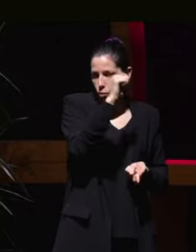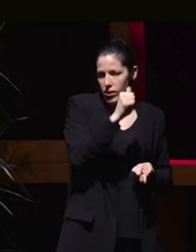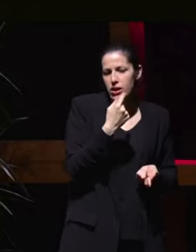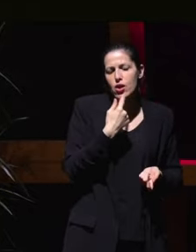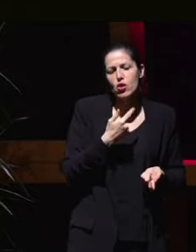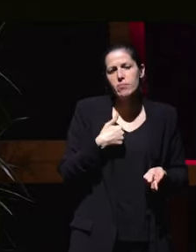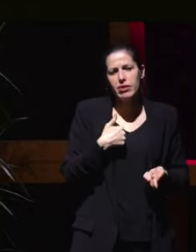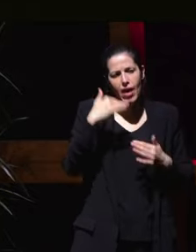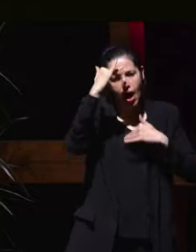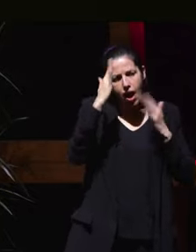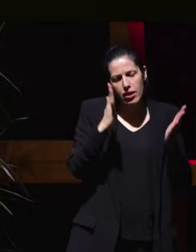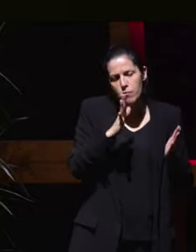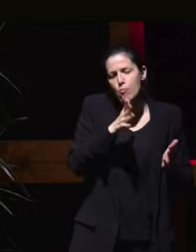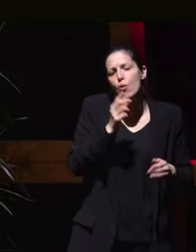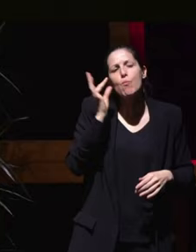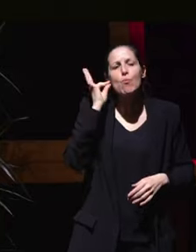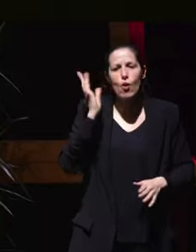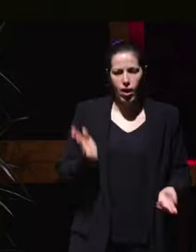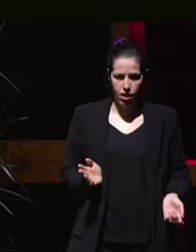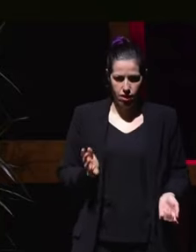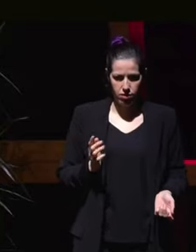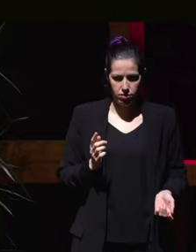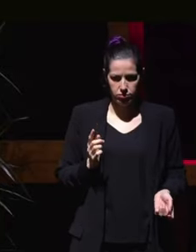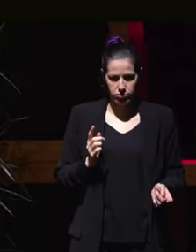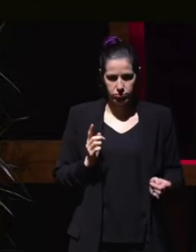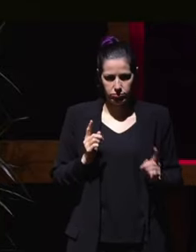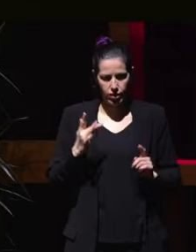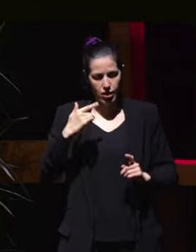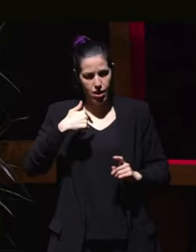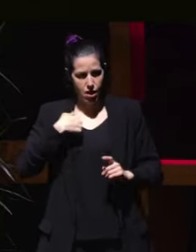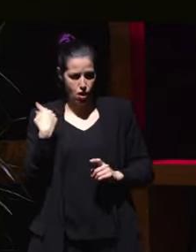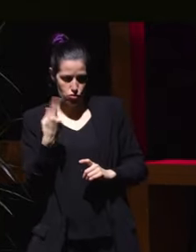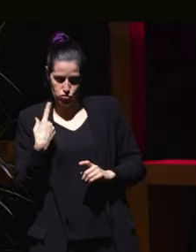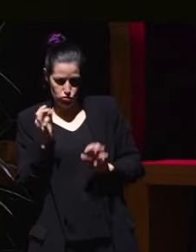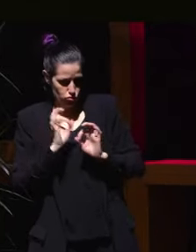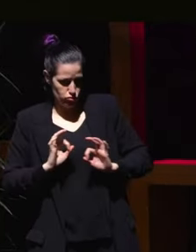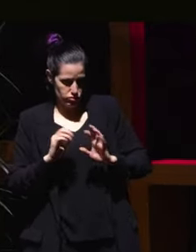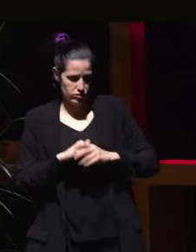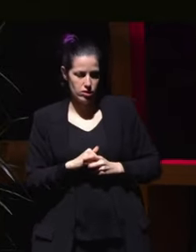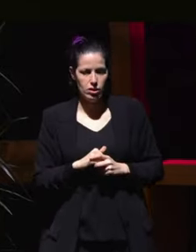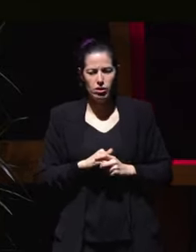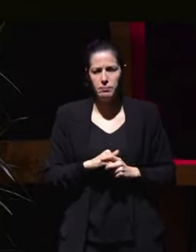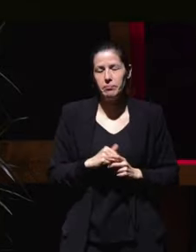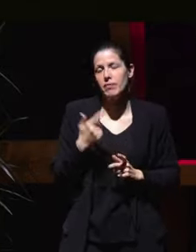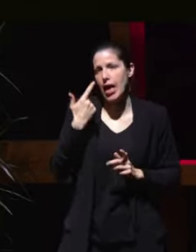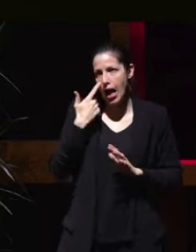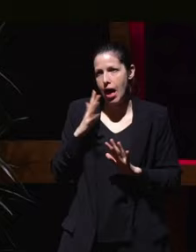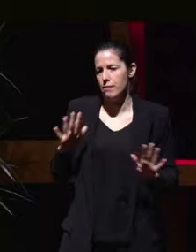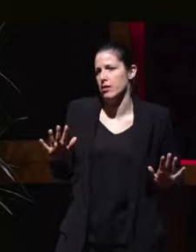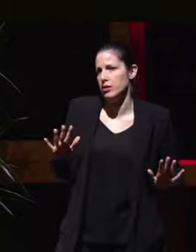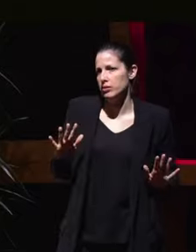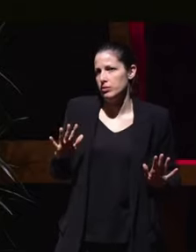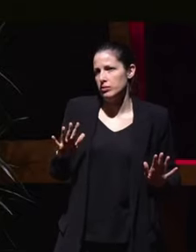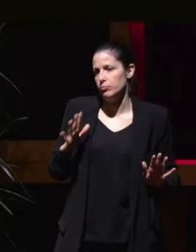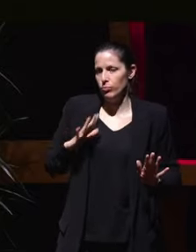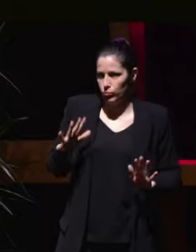mujer, porque a nosotros non nos lo haría. E dices, vamos a ver, en que mundo vivimos? O